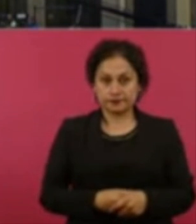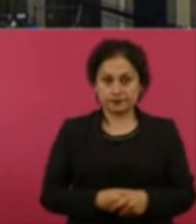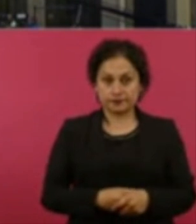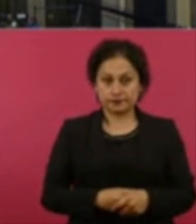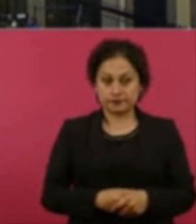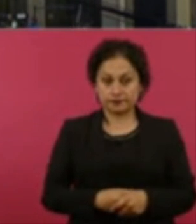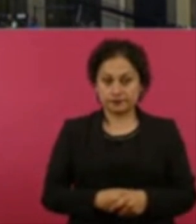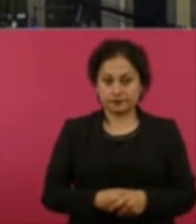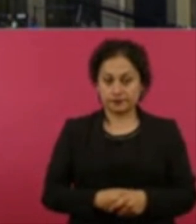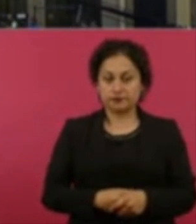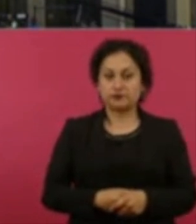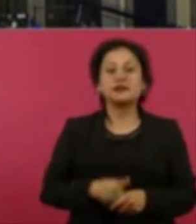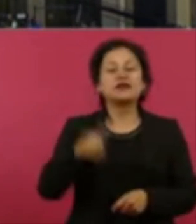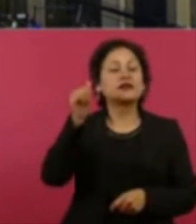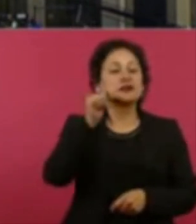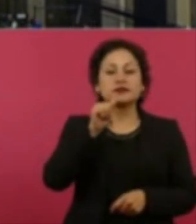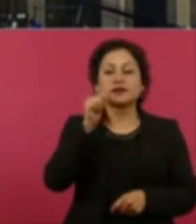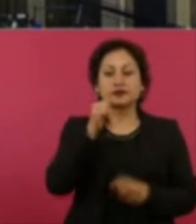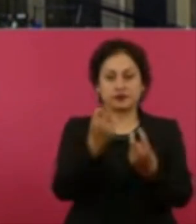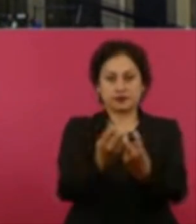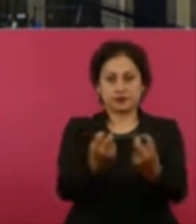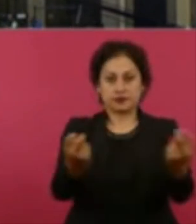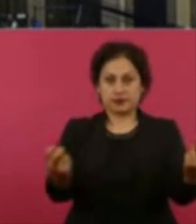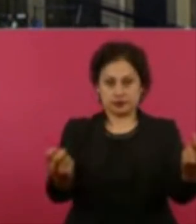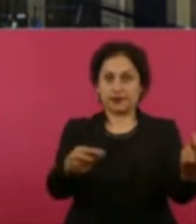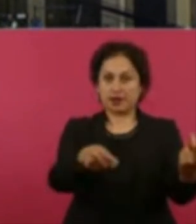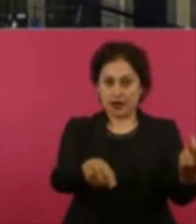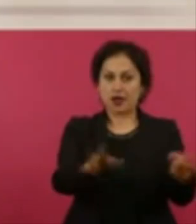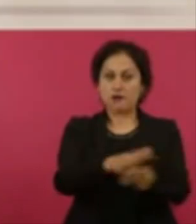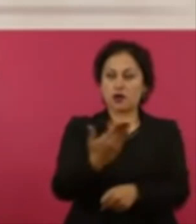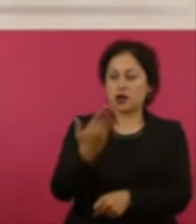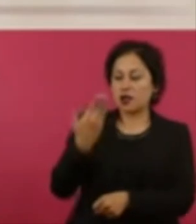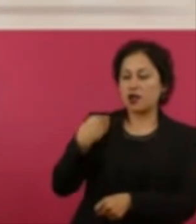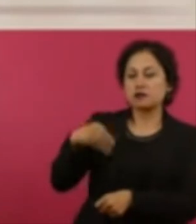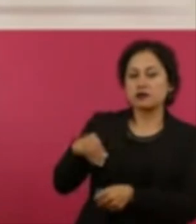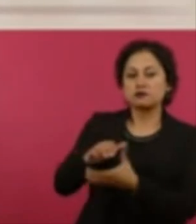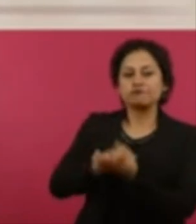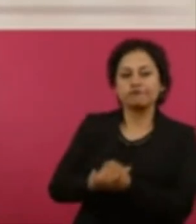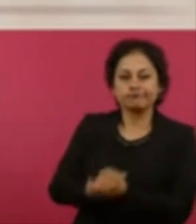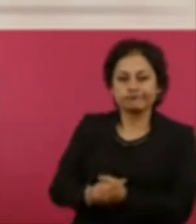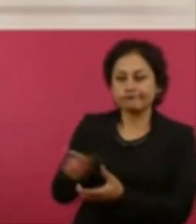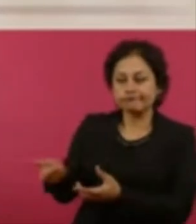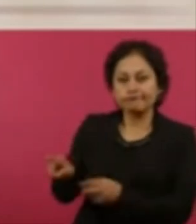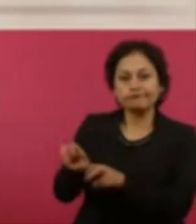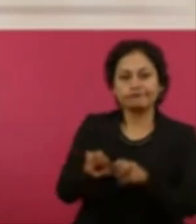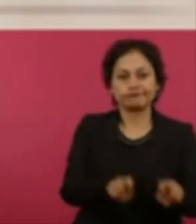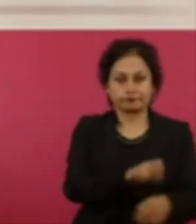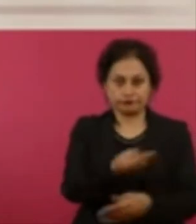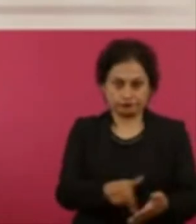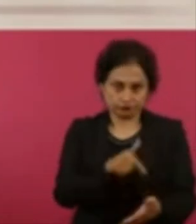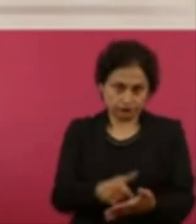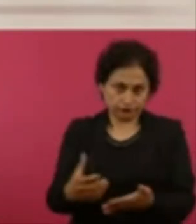Siempre la primera, porque es sorteo, nada más recuerden que si ya